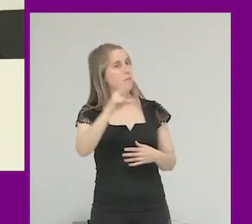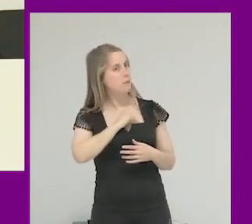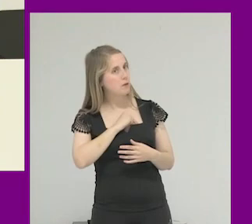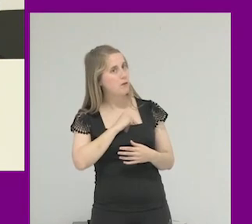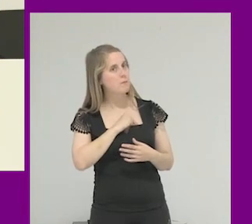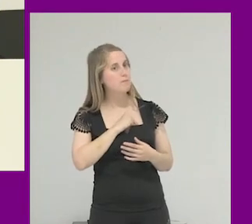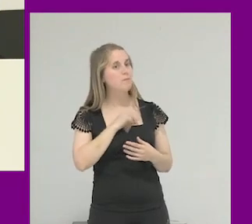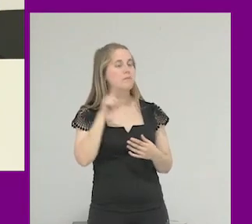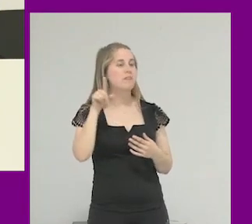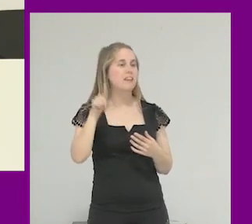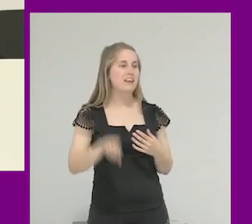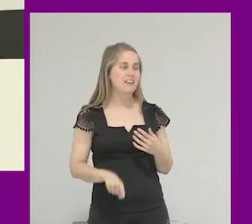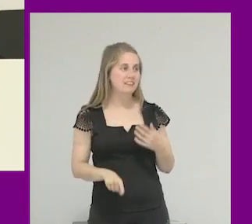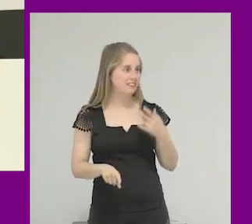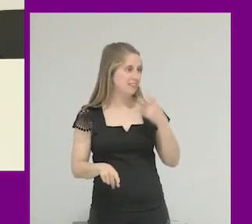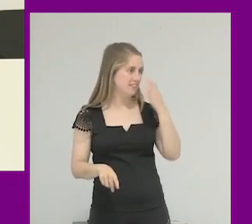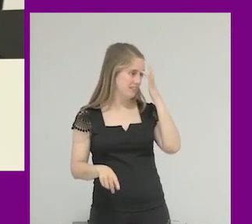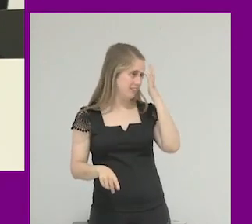también, desde luego.